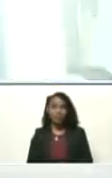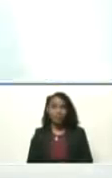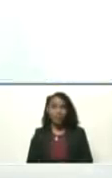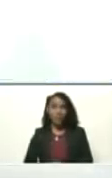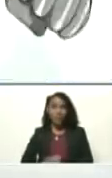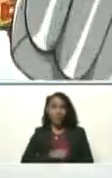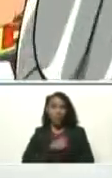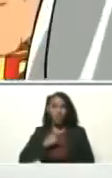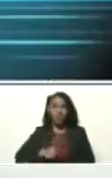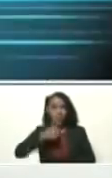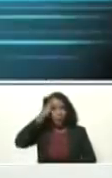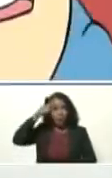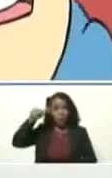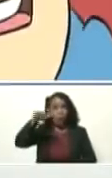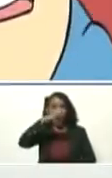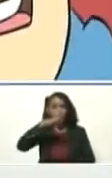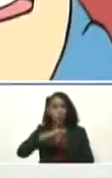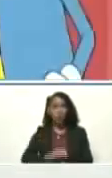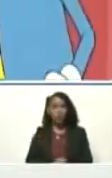Superpueblo,